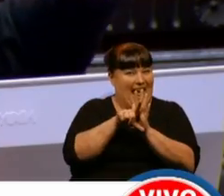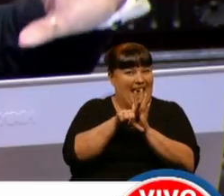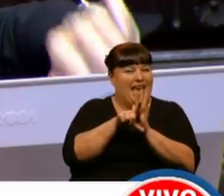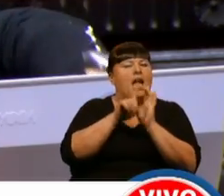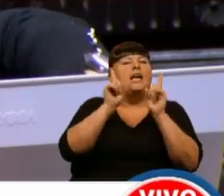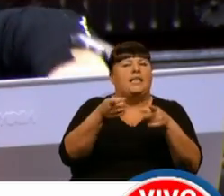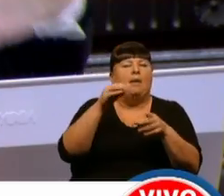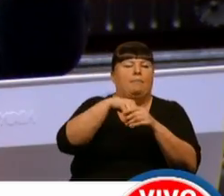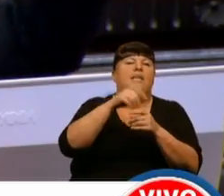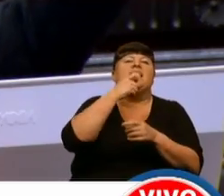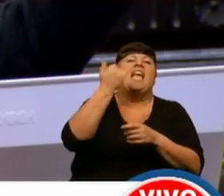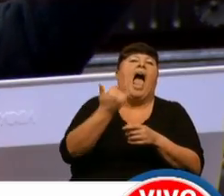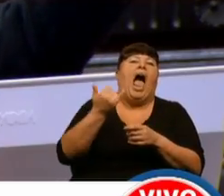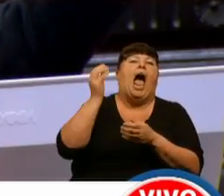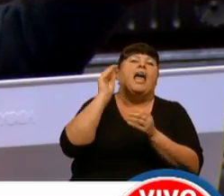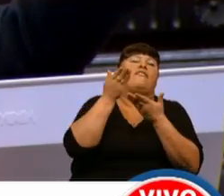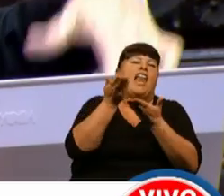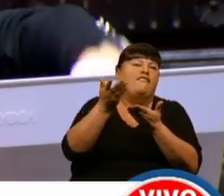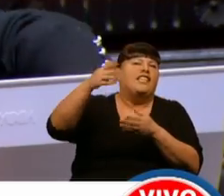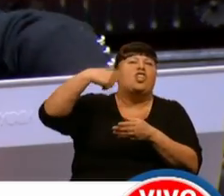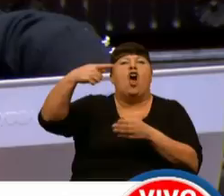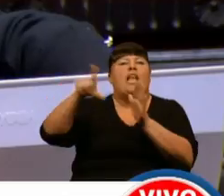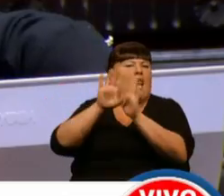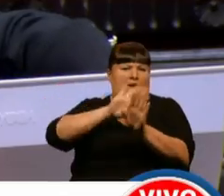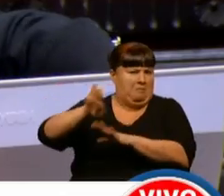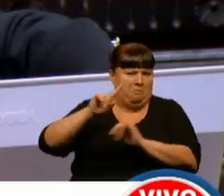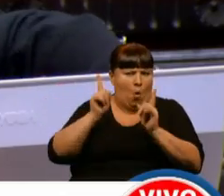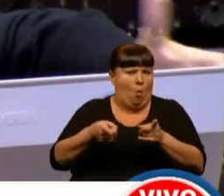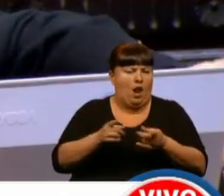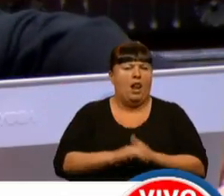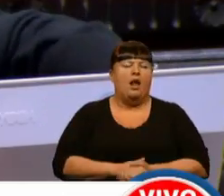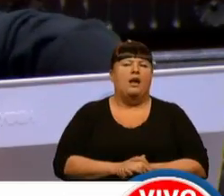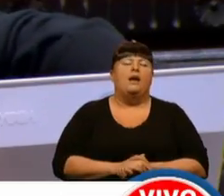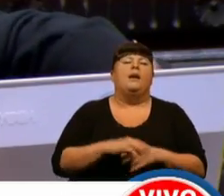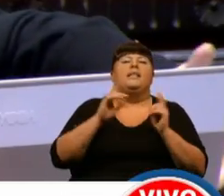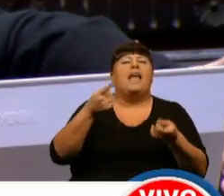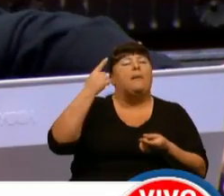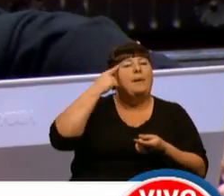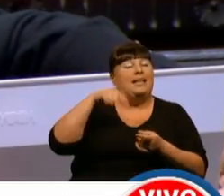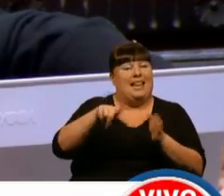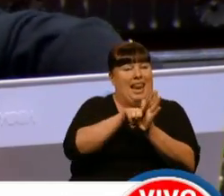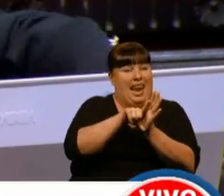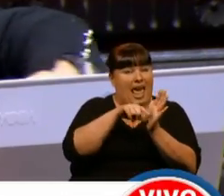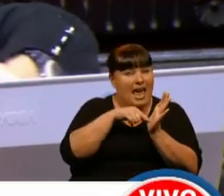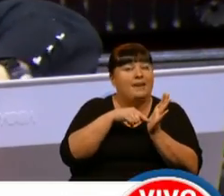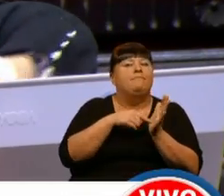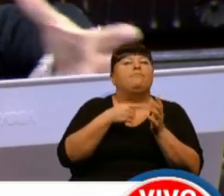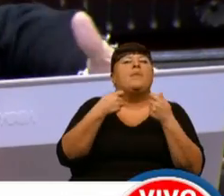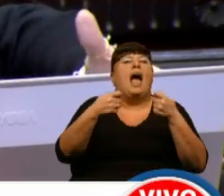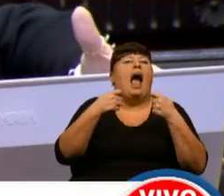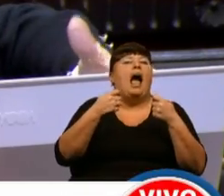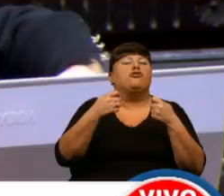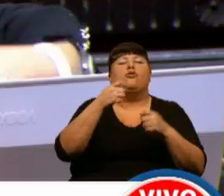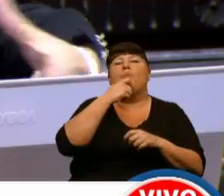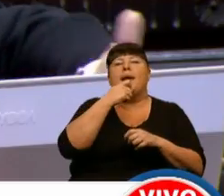van a excluir si tienen beneficios otorgados por otras normas también se contemplan la presente ley los consumos que vayan a